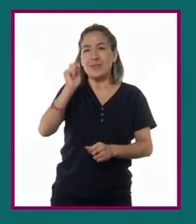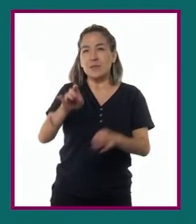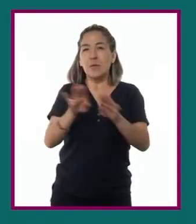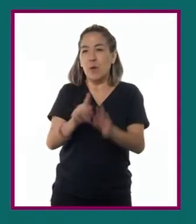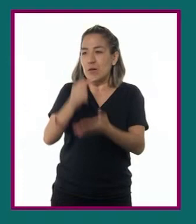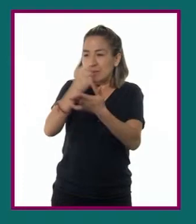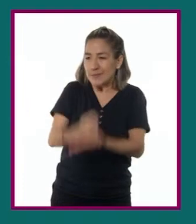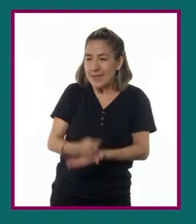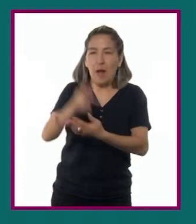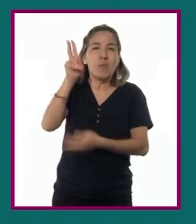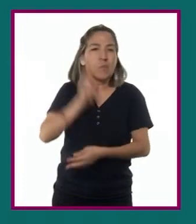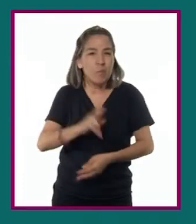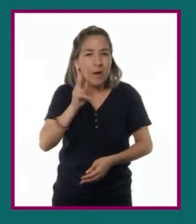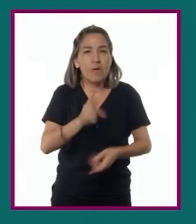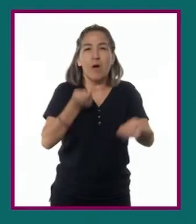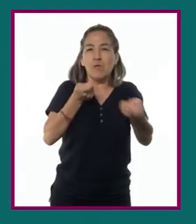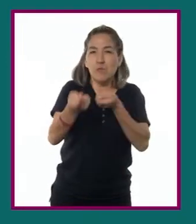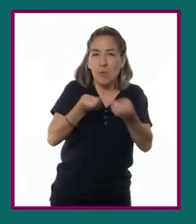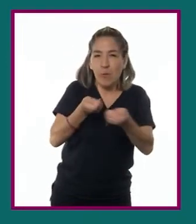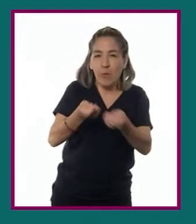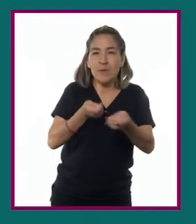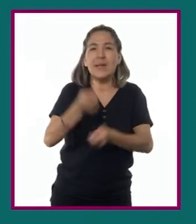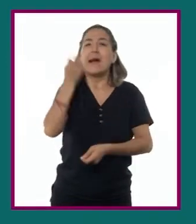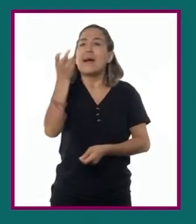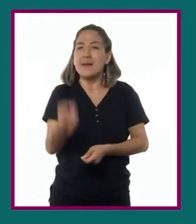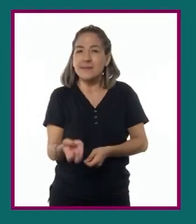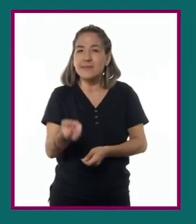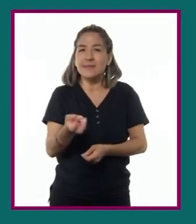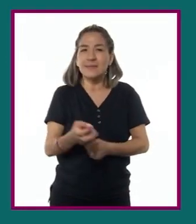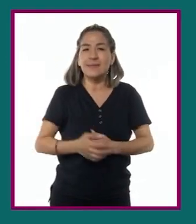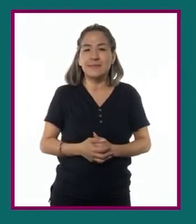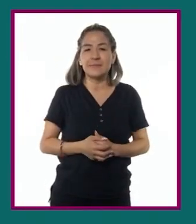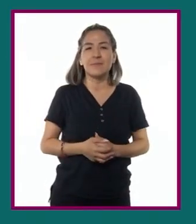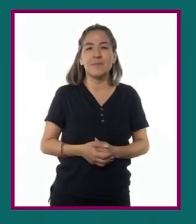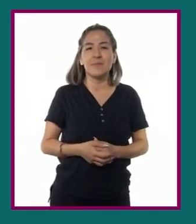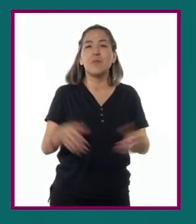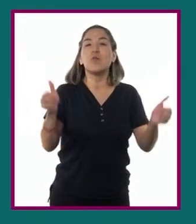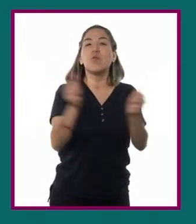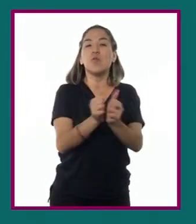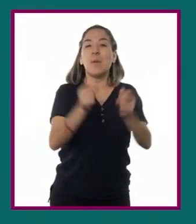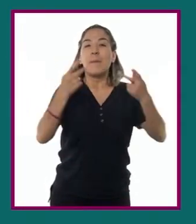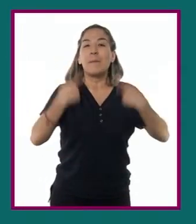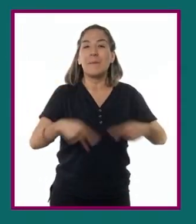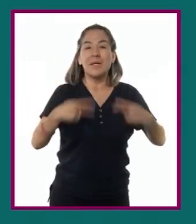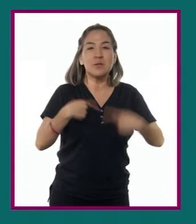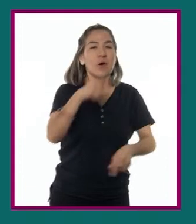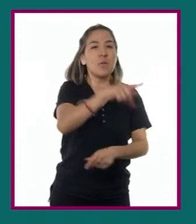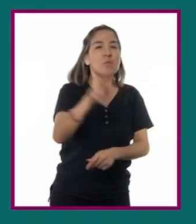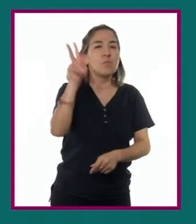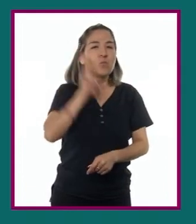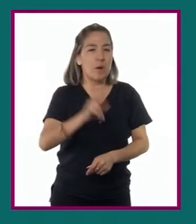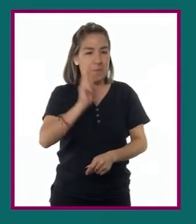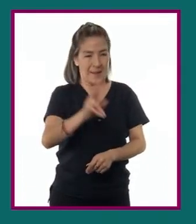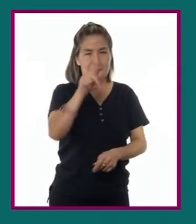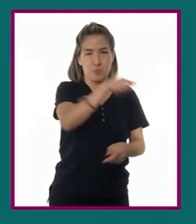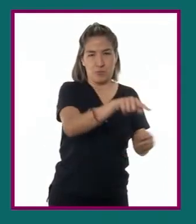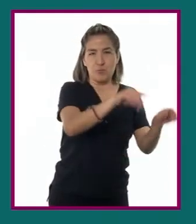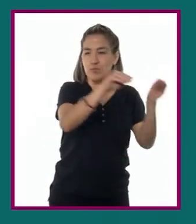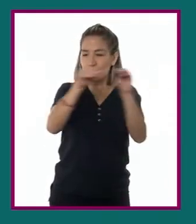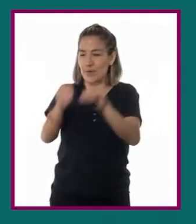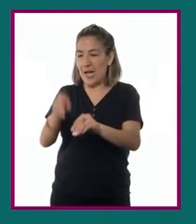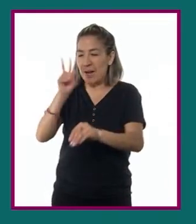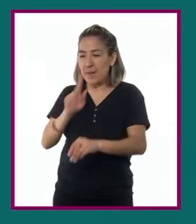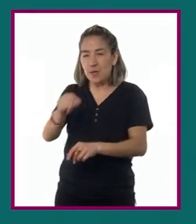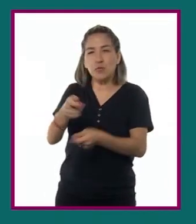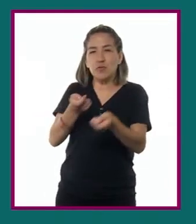los experimentos controlados, esto es, mediante un grupo experimental que se somete a la terapia y otro